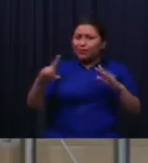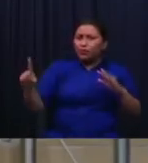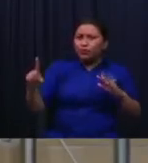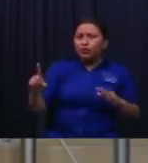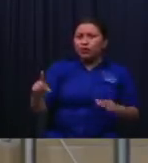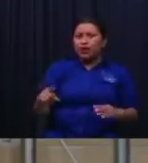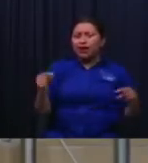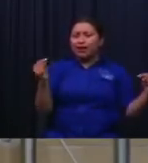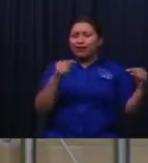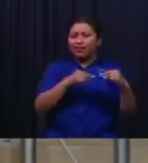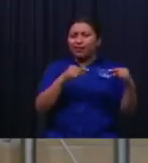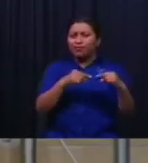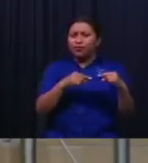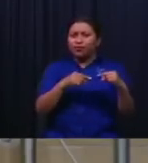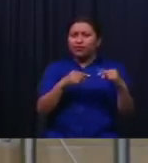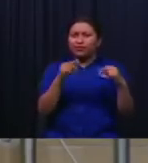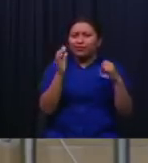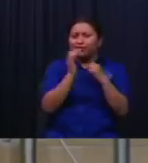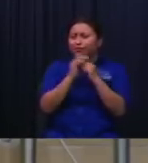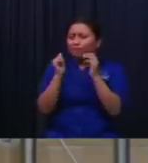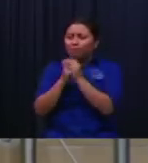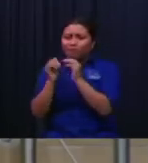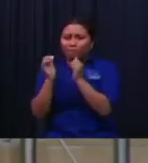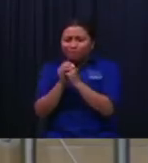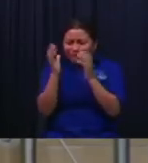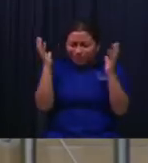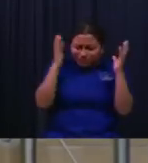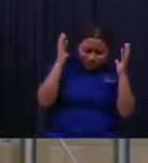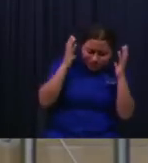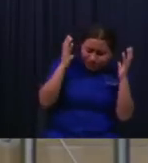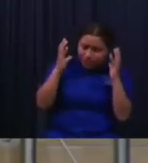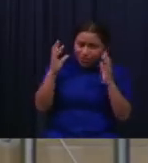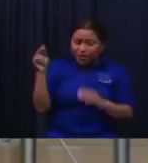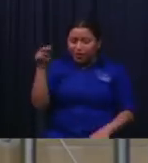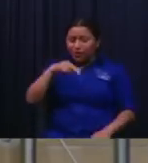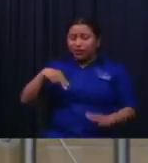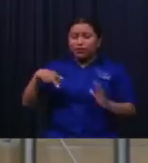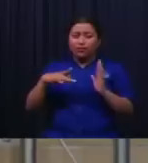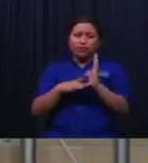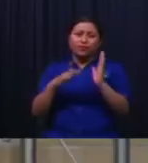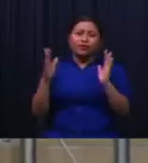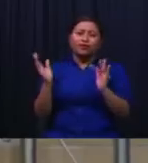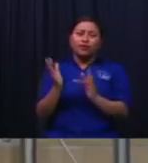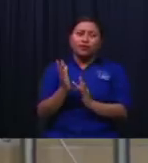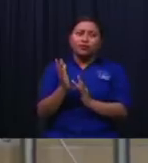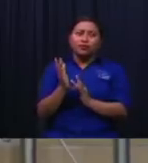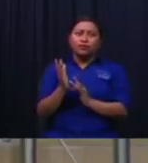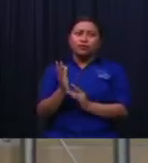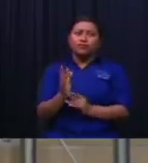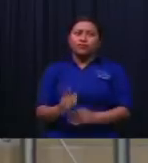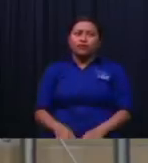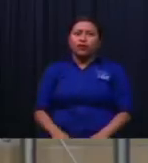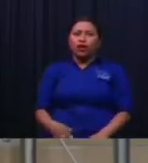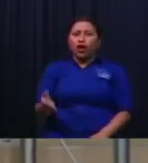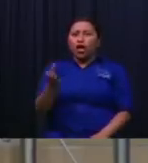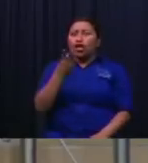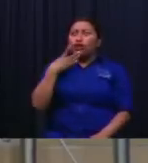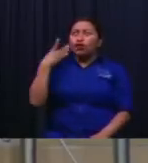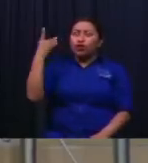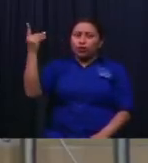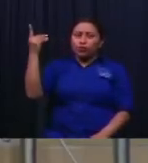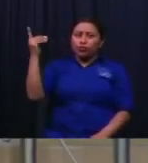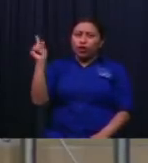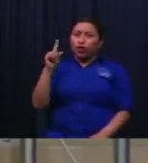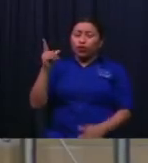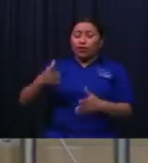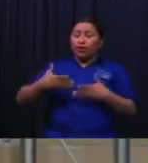estado fastidiando a su familia, hermano. En el nombre poderoso de Jesús. A usted Dios no le ha dado un espíritu de